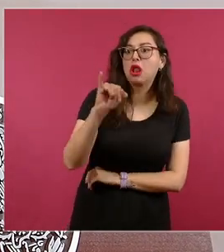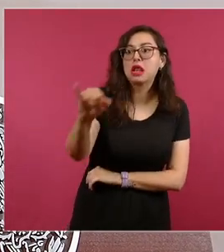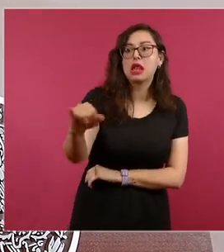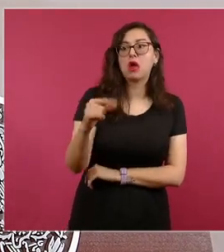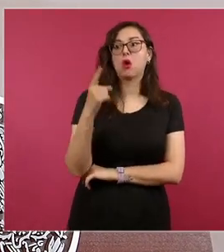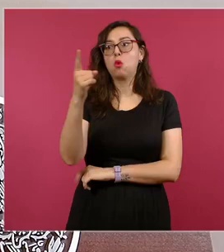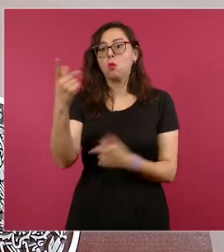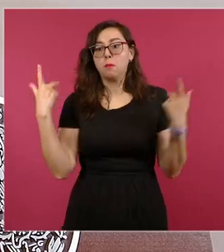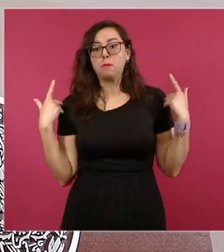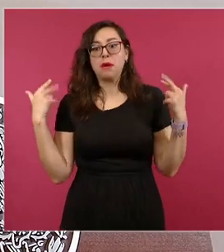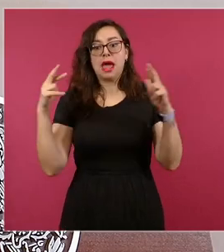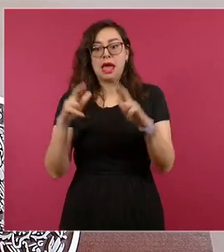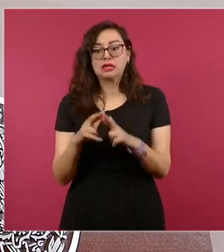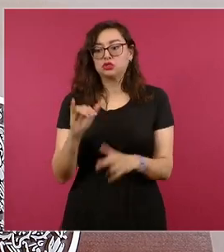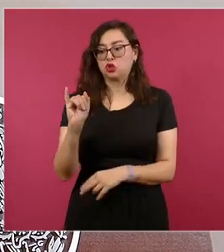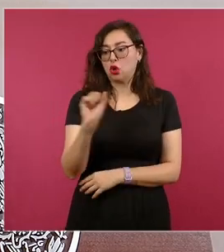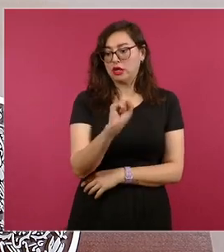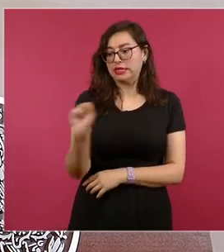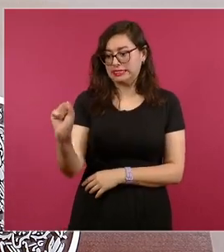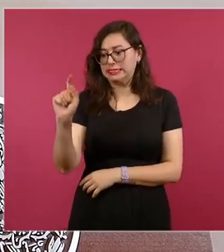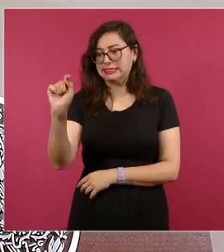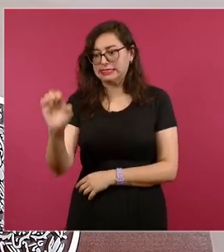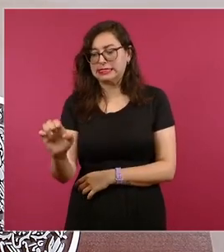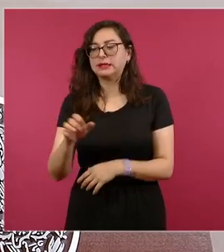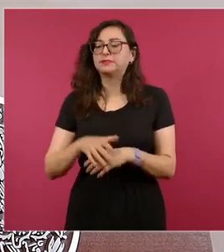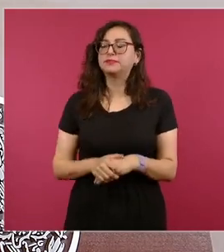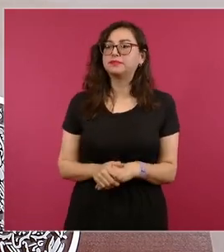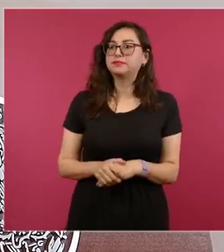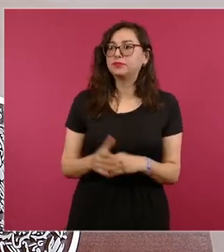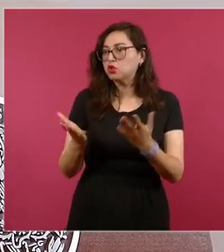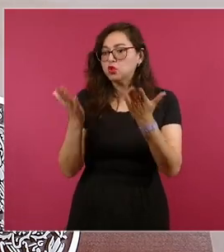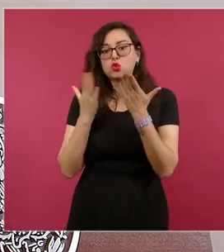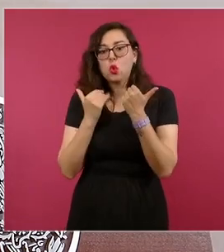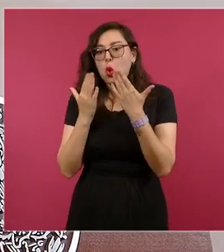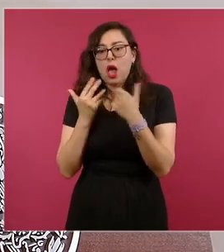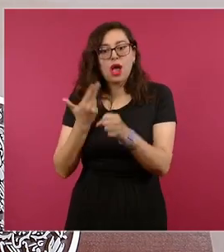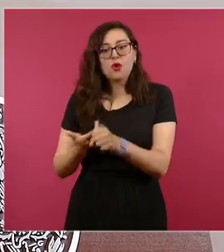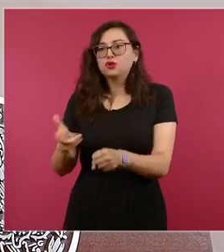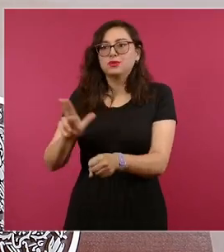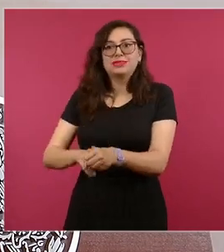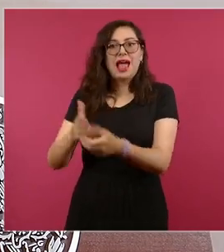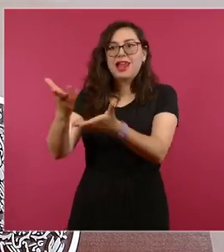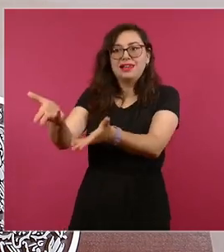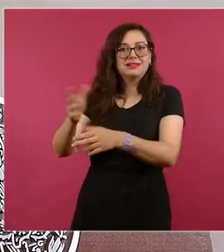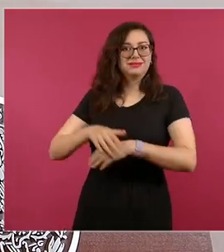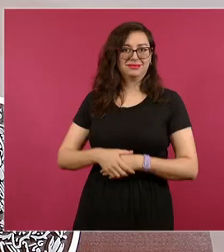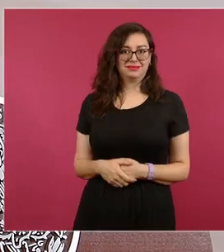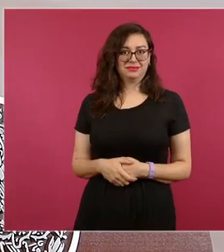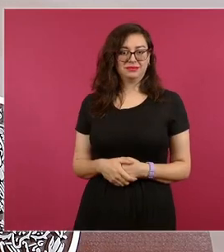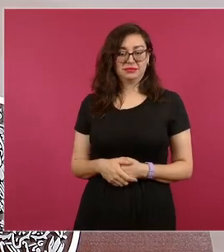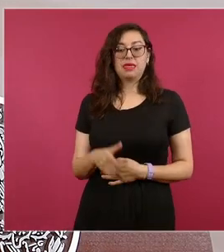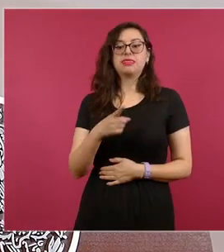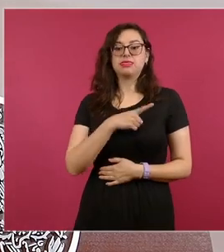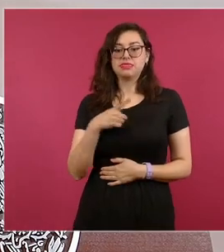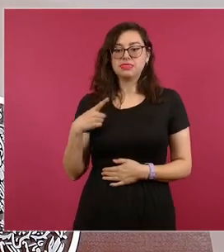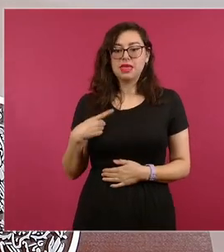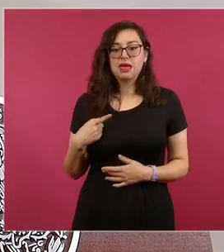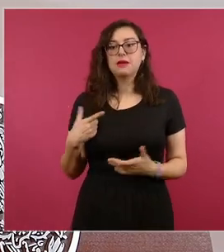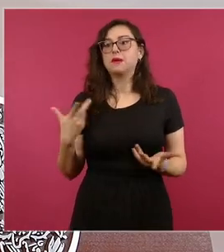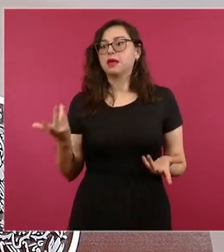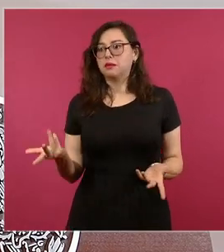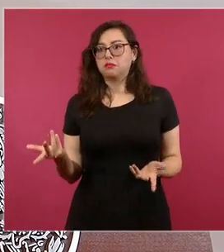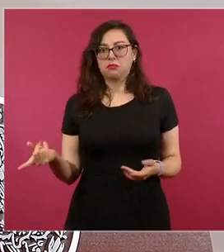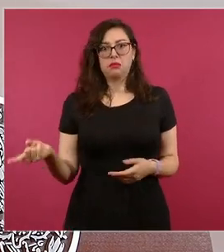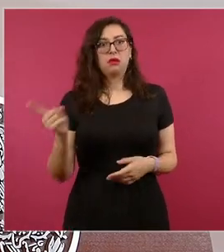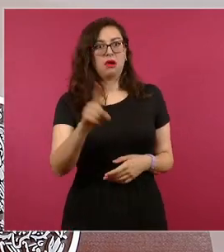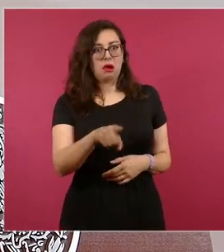da clases, no tenga el ISSSTE, la unidad, y puede atenderse ahí para algunas cuestiones, y entonces se hacen